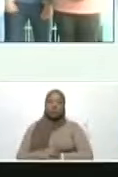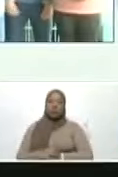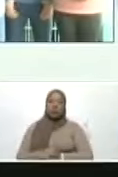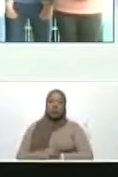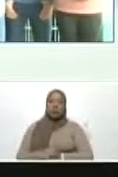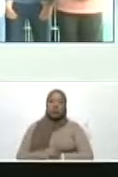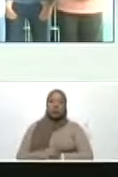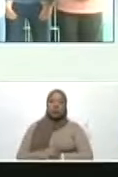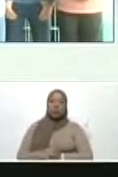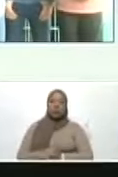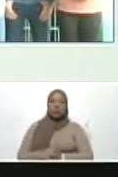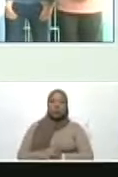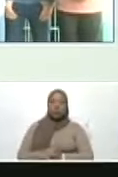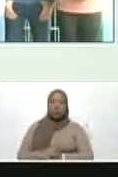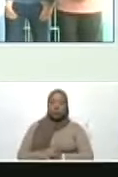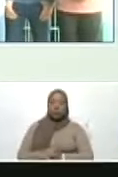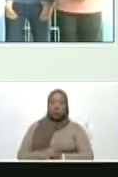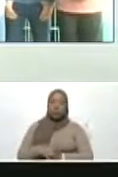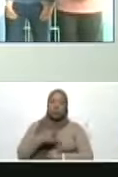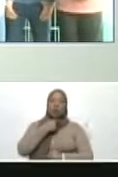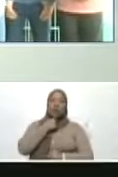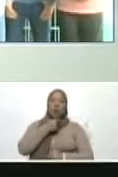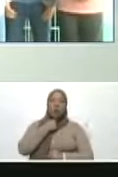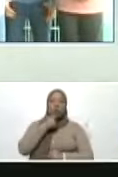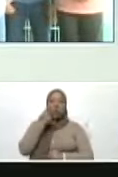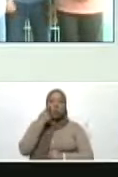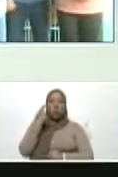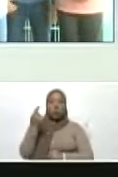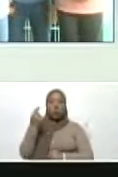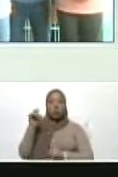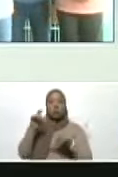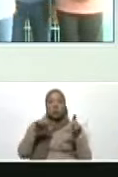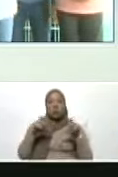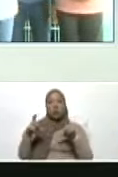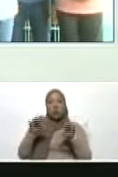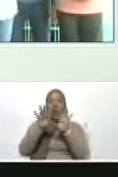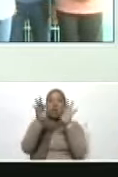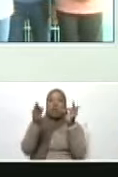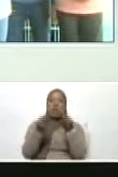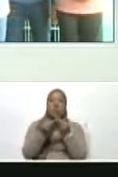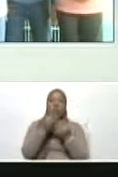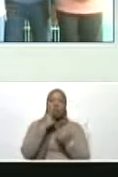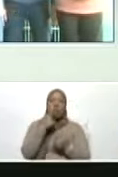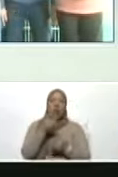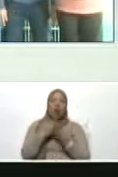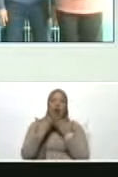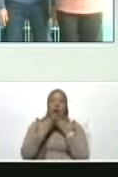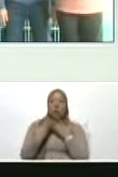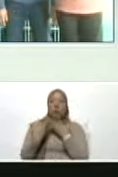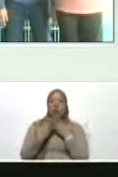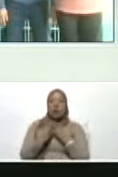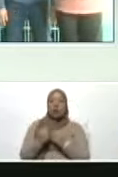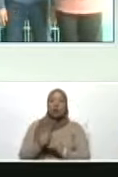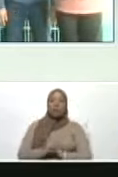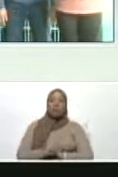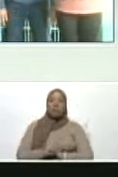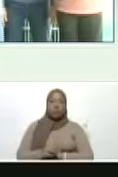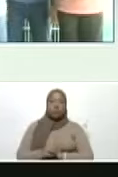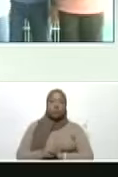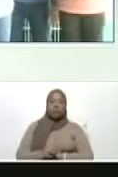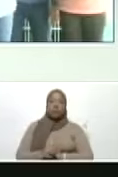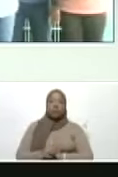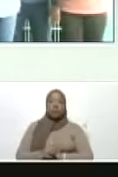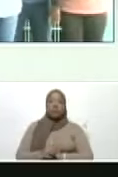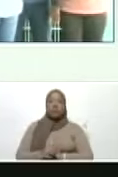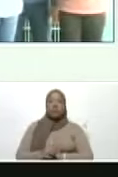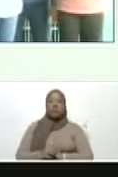Oye, qué buenas experiencias. Me gustó mucho la imagen de las familias allí, los estudiantes. Vamos a darle un aplauso a